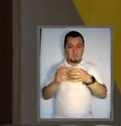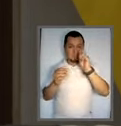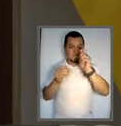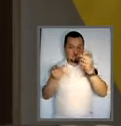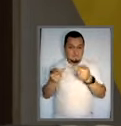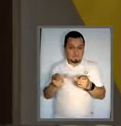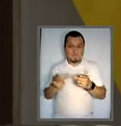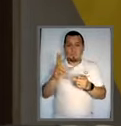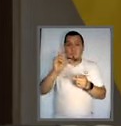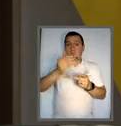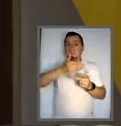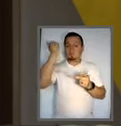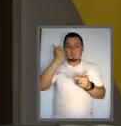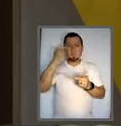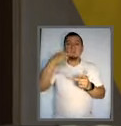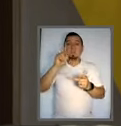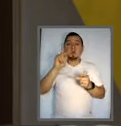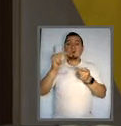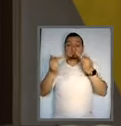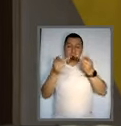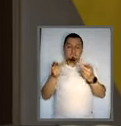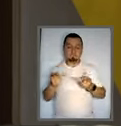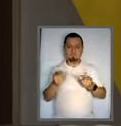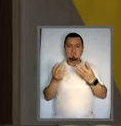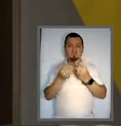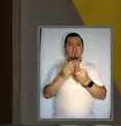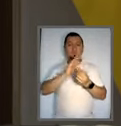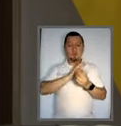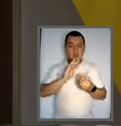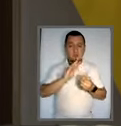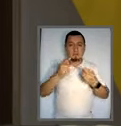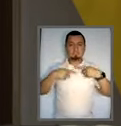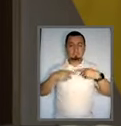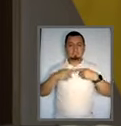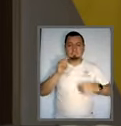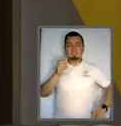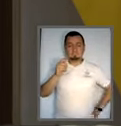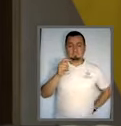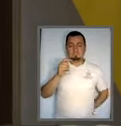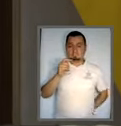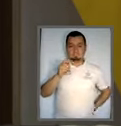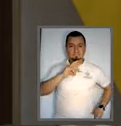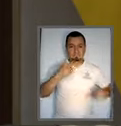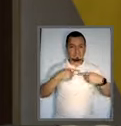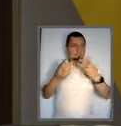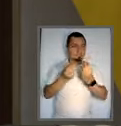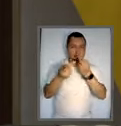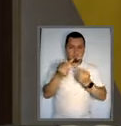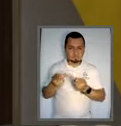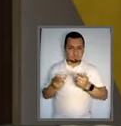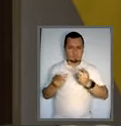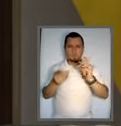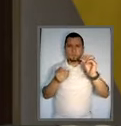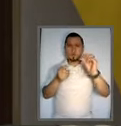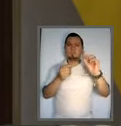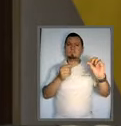pandemia, de hacerlo? No lo sabemos, pero vamos a prepararnos para escenarios distintos, para poder hacer incluso un esquema de regreso gradual